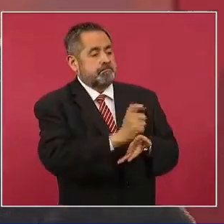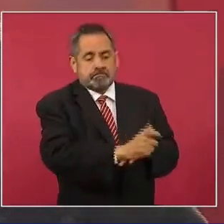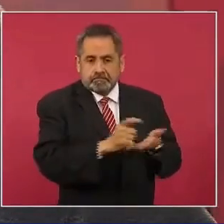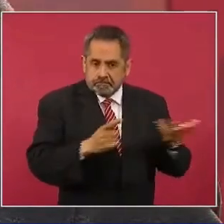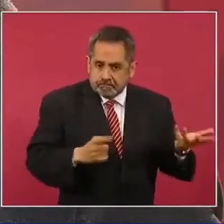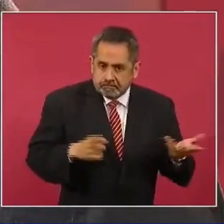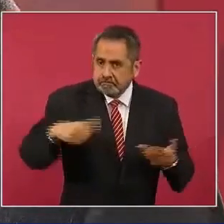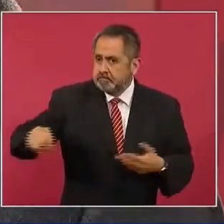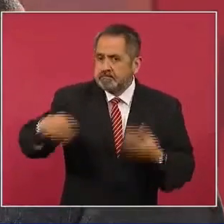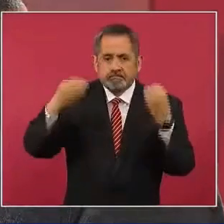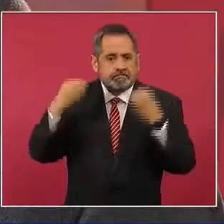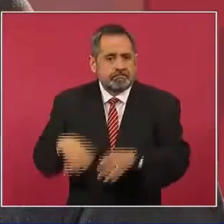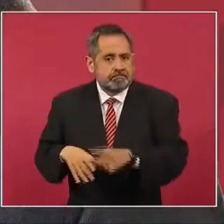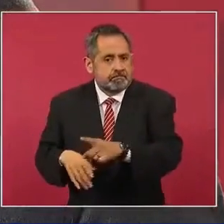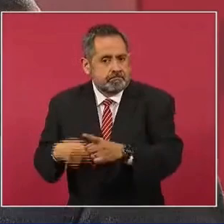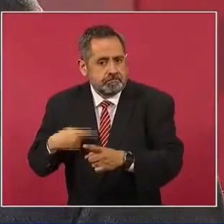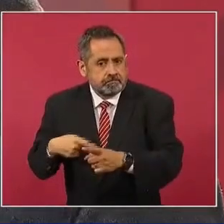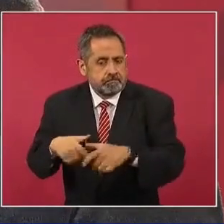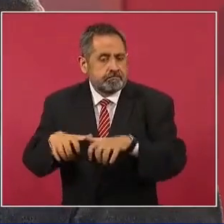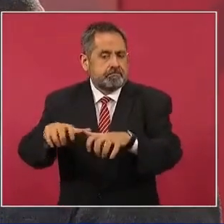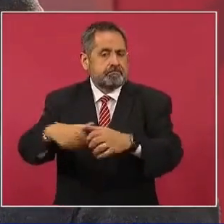beneficios al pueblo,